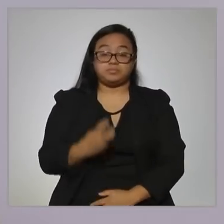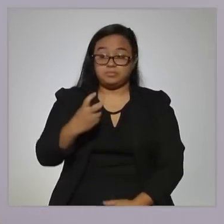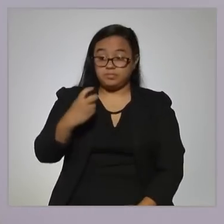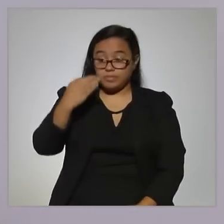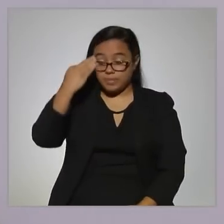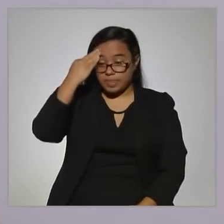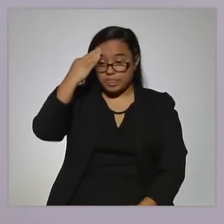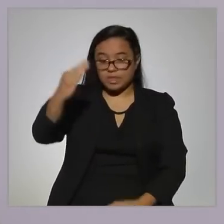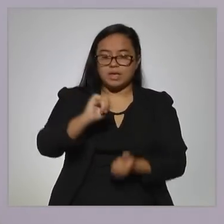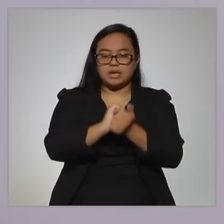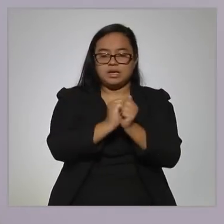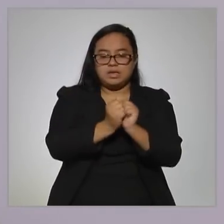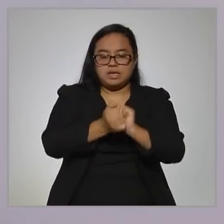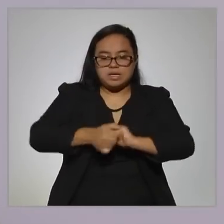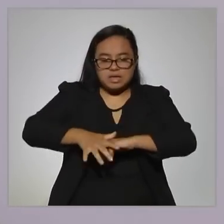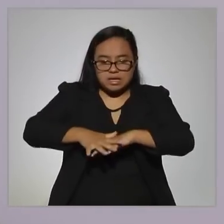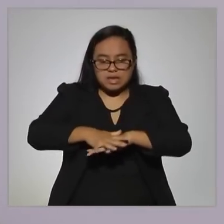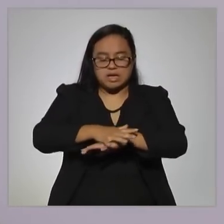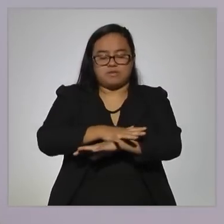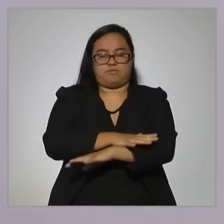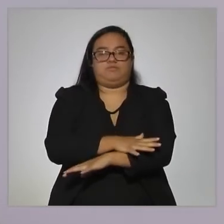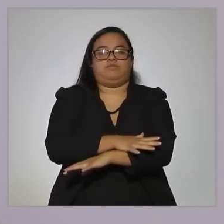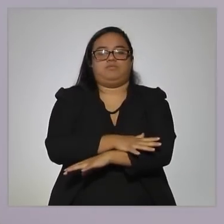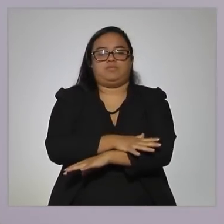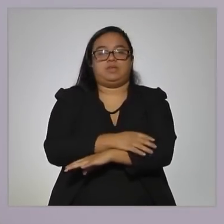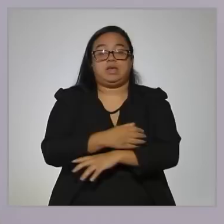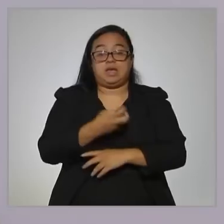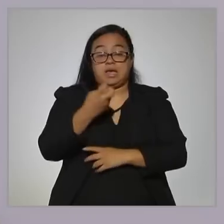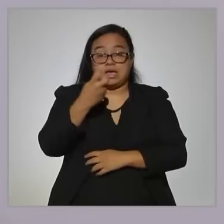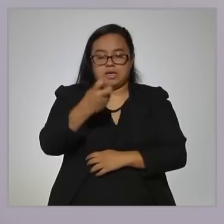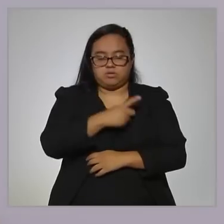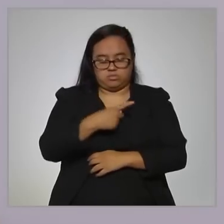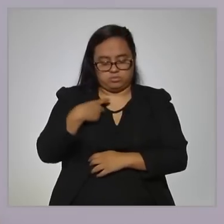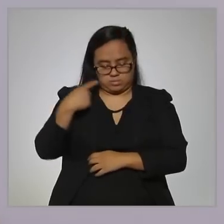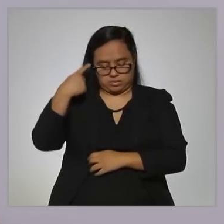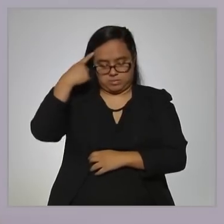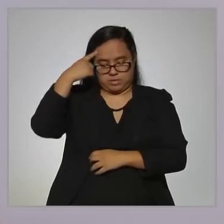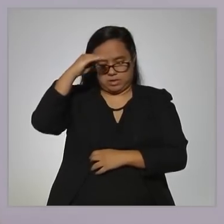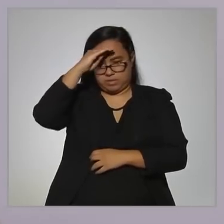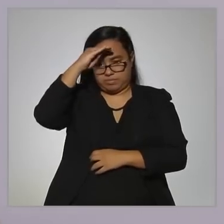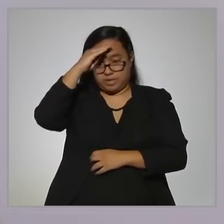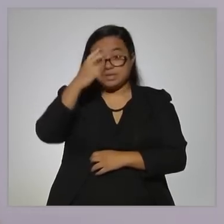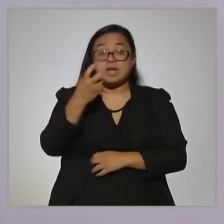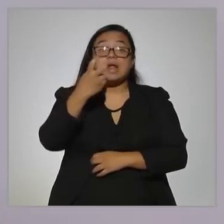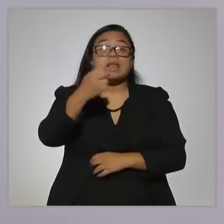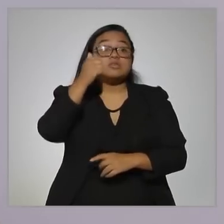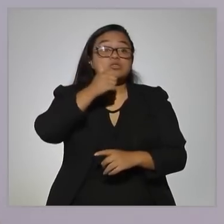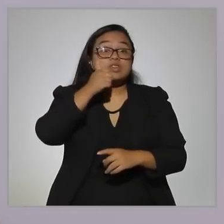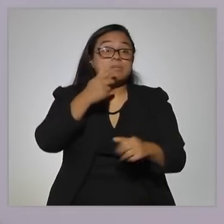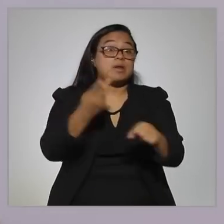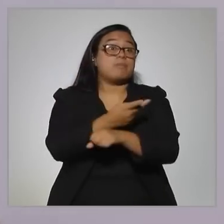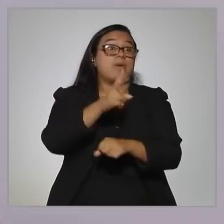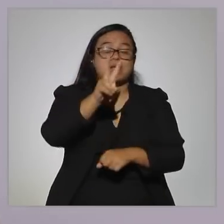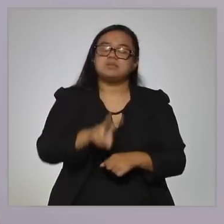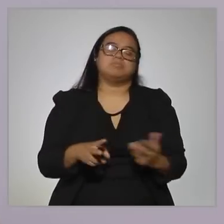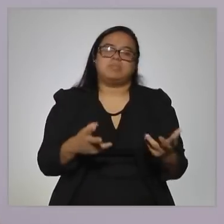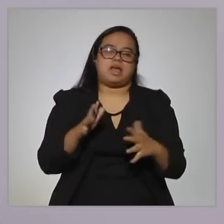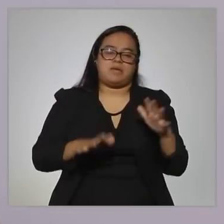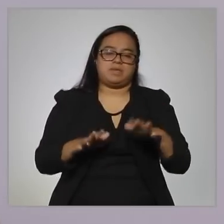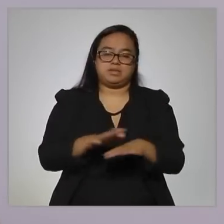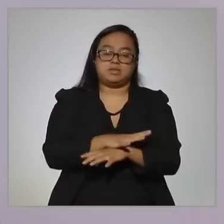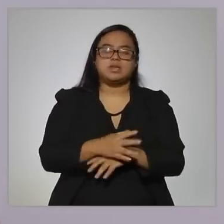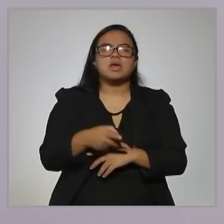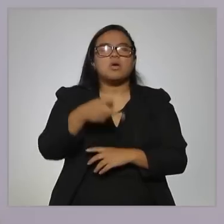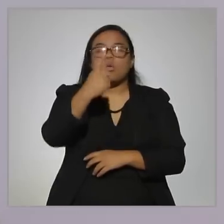de transformación, Así el es. que deberíamos de mentalizar, no siempre ocurre así, pero también se me estaba olvidando